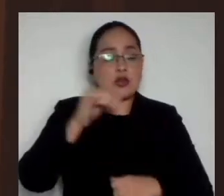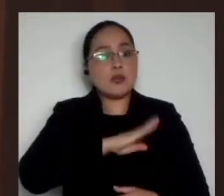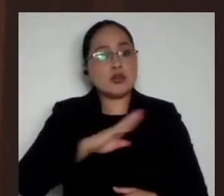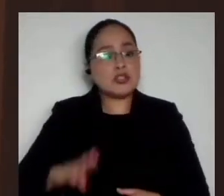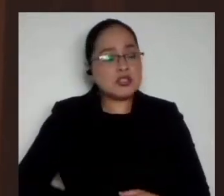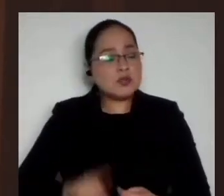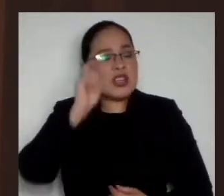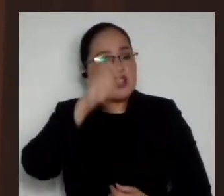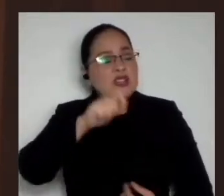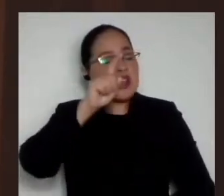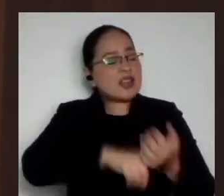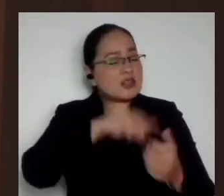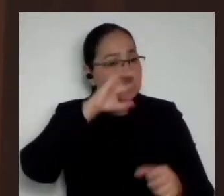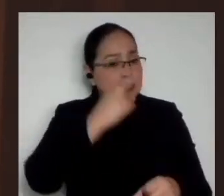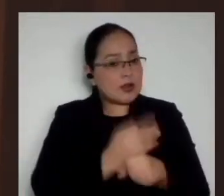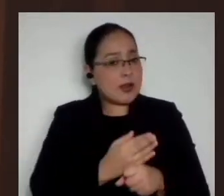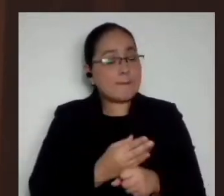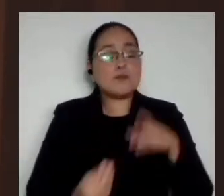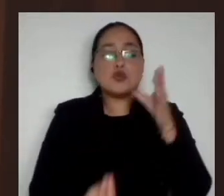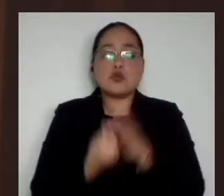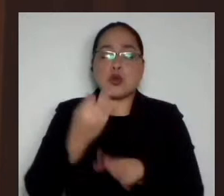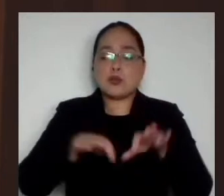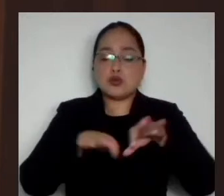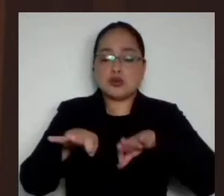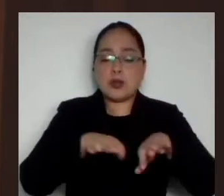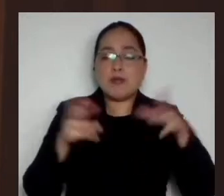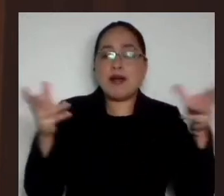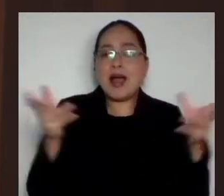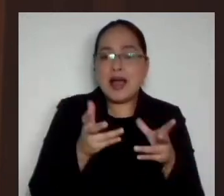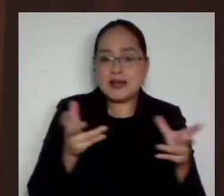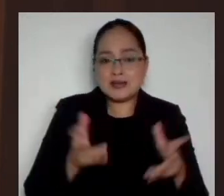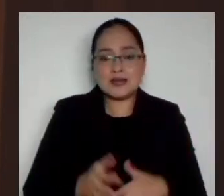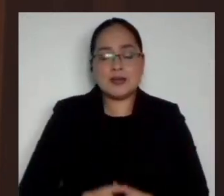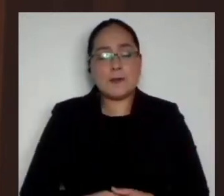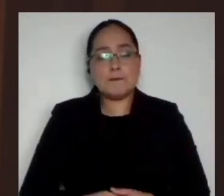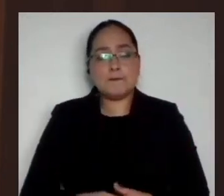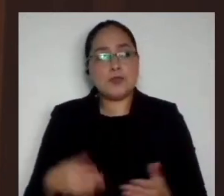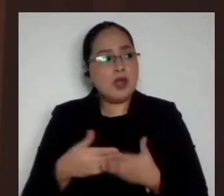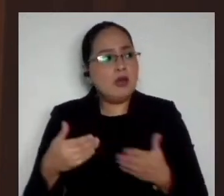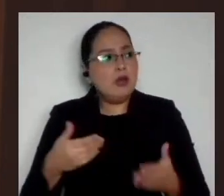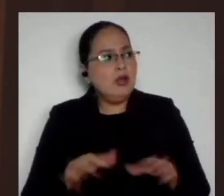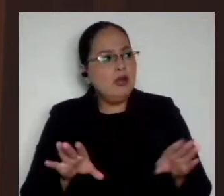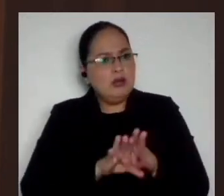empleos. El tema es con qué.